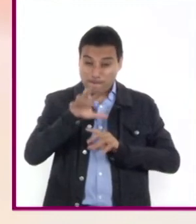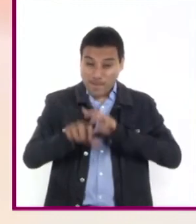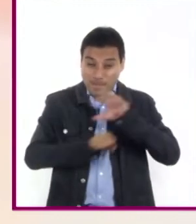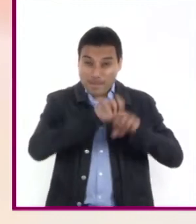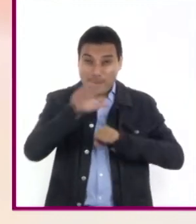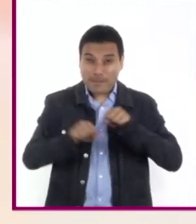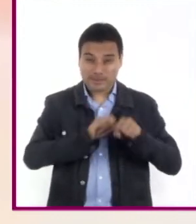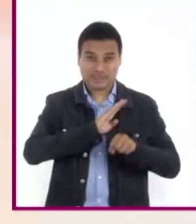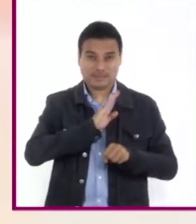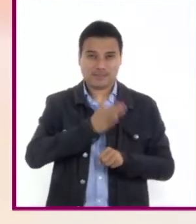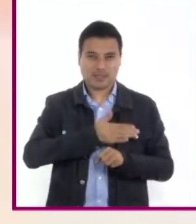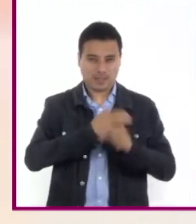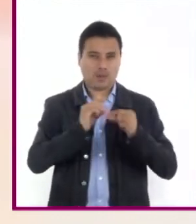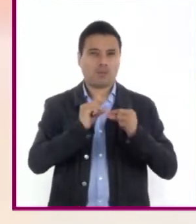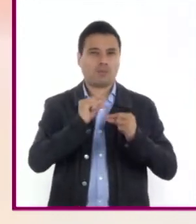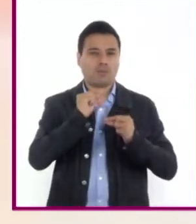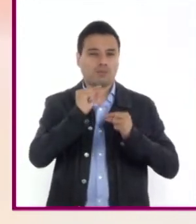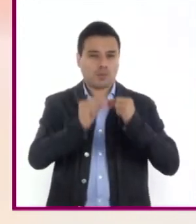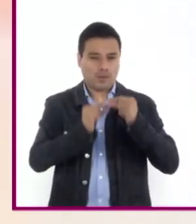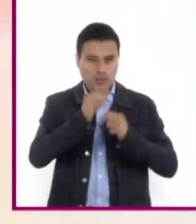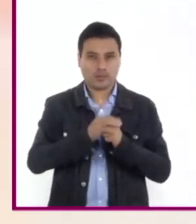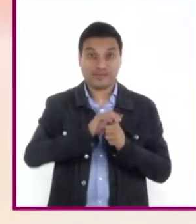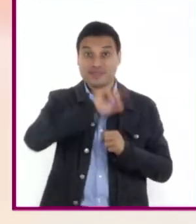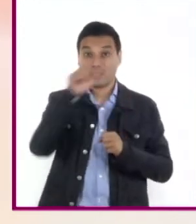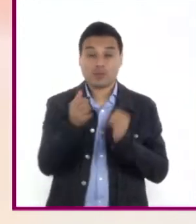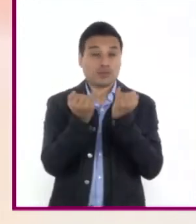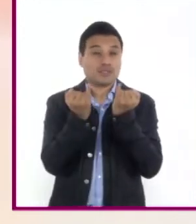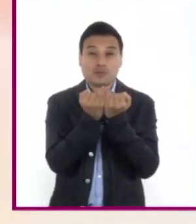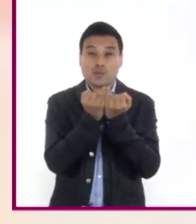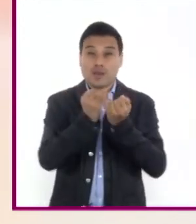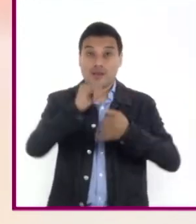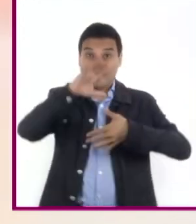extendió por toda Mesoamérica y Aridamérica.